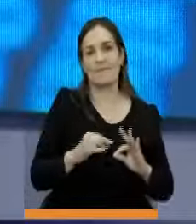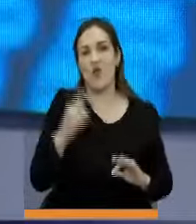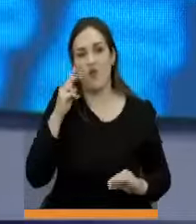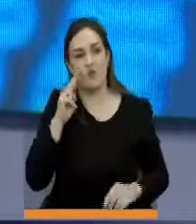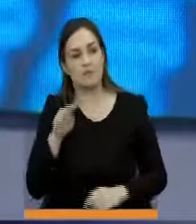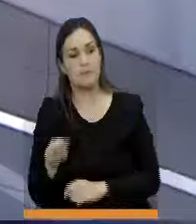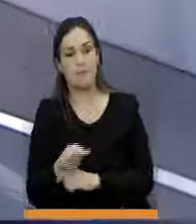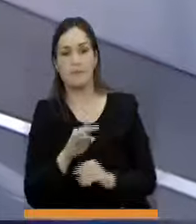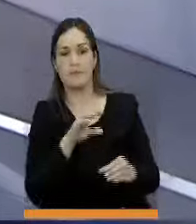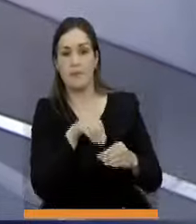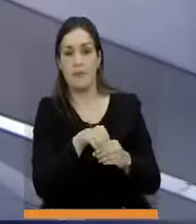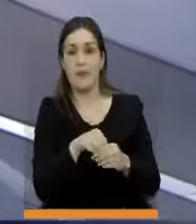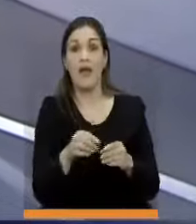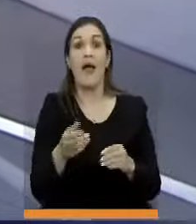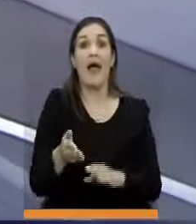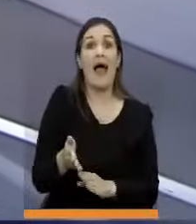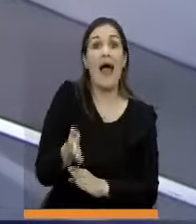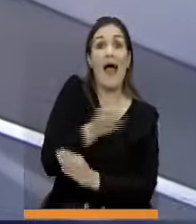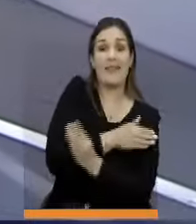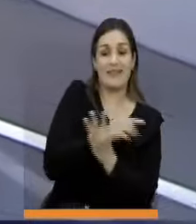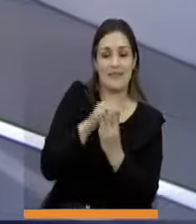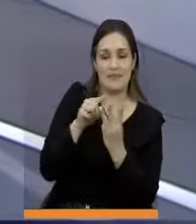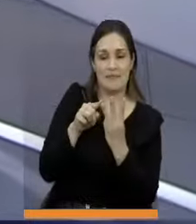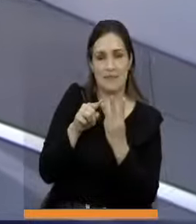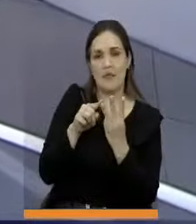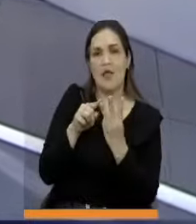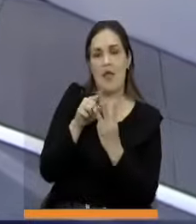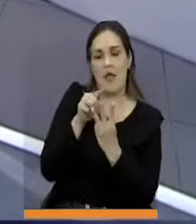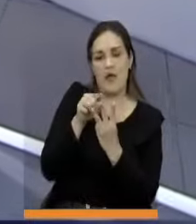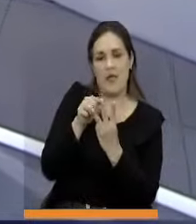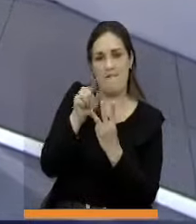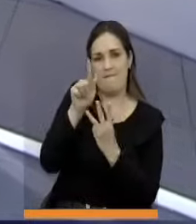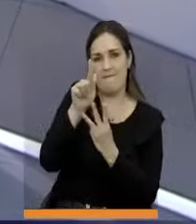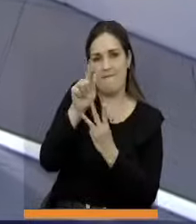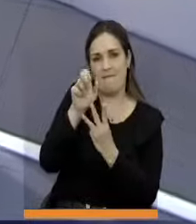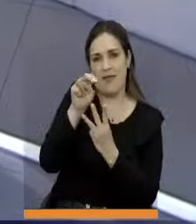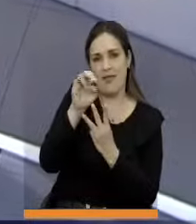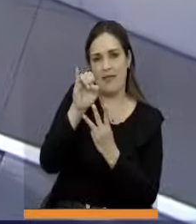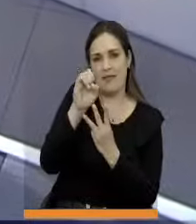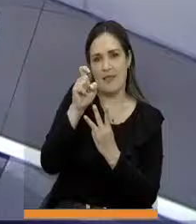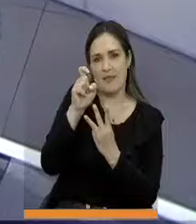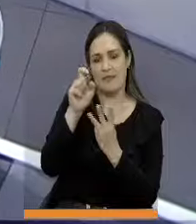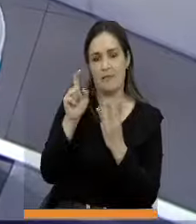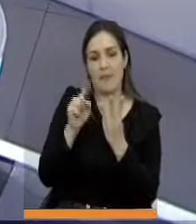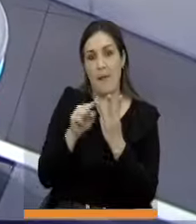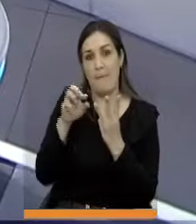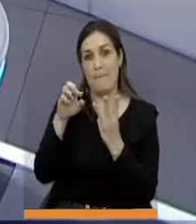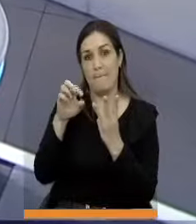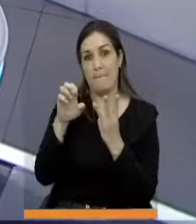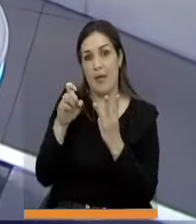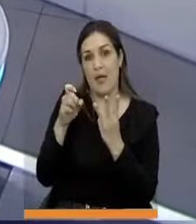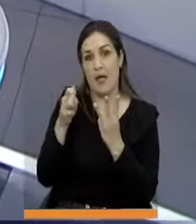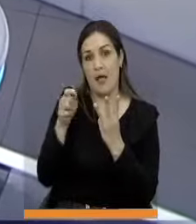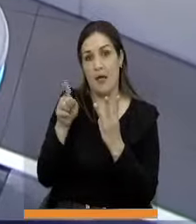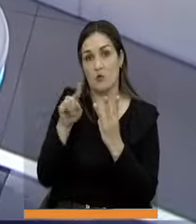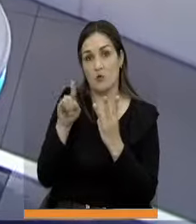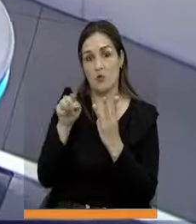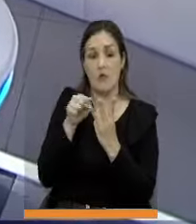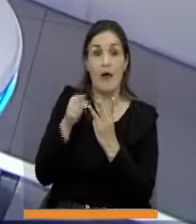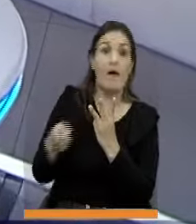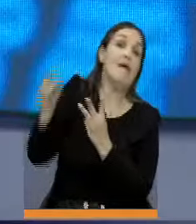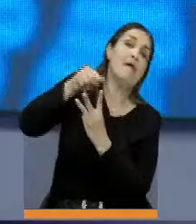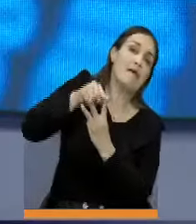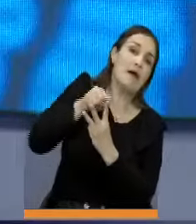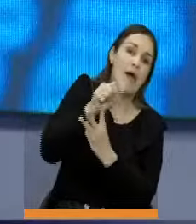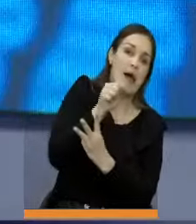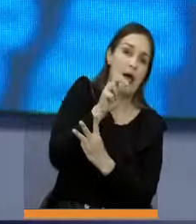Fénix estuvo Andrómeda, que estuvo escuchando durante el gobierno de Juan Manuel Santos a lo que estaba sucediendo en los